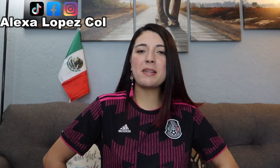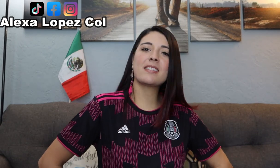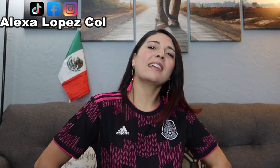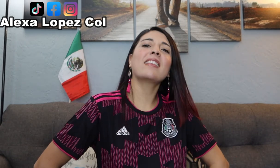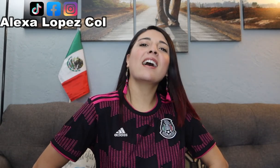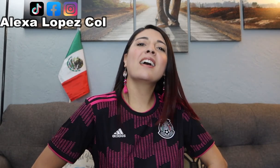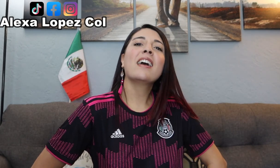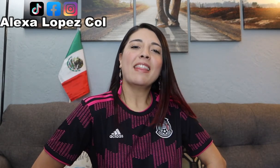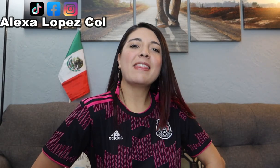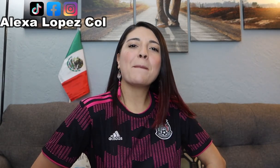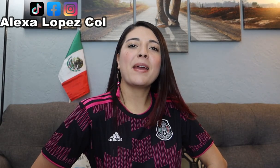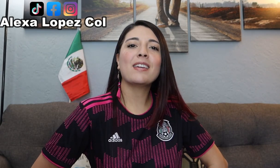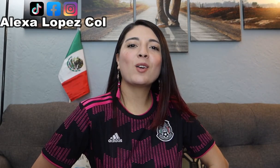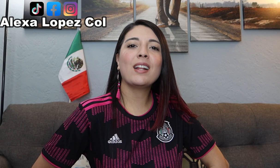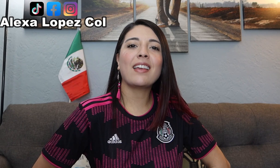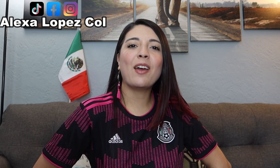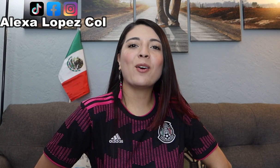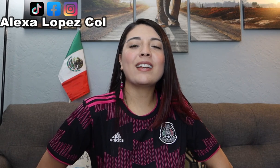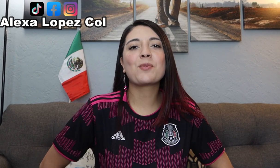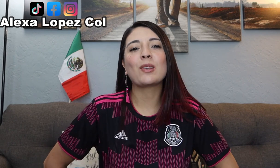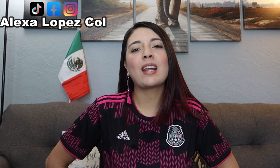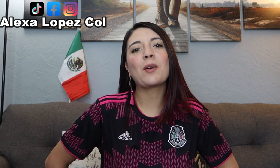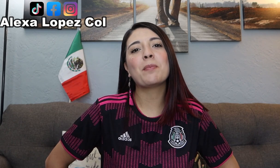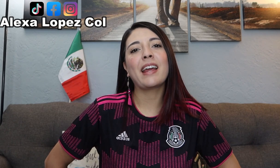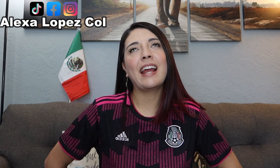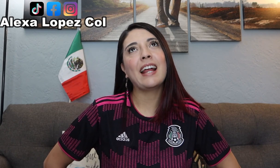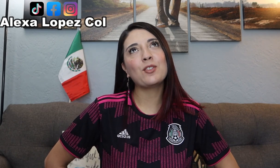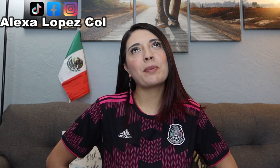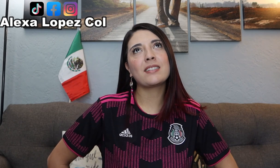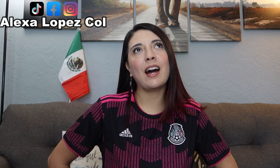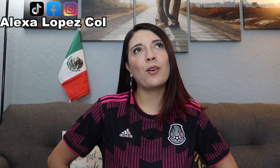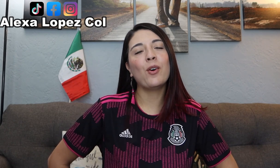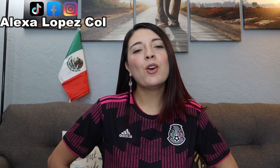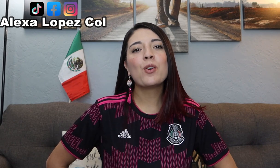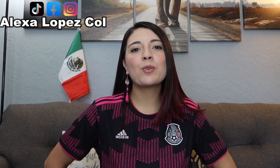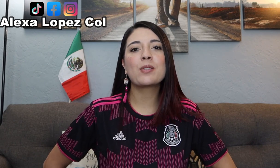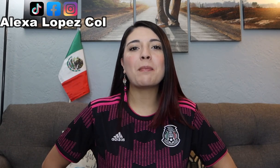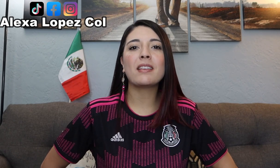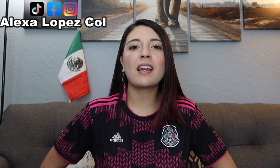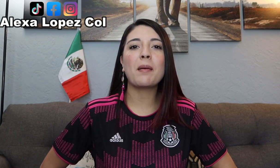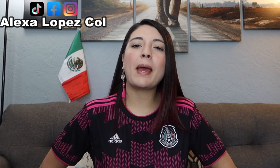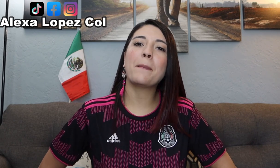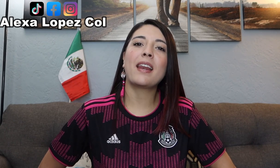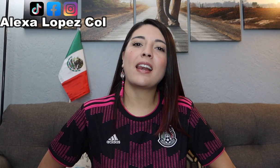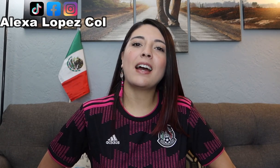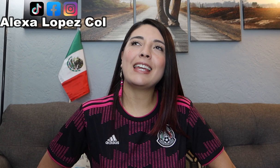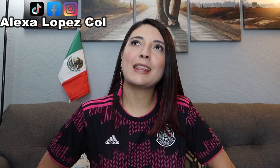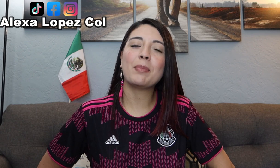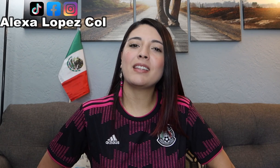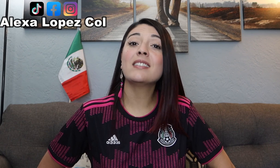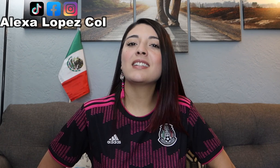mi camiseta de México el día de hoy. Les cuento que la compré el año pasado justamente para